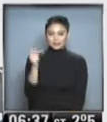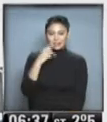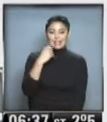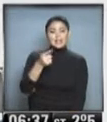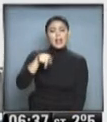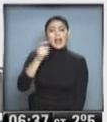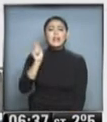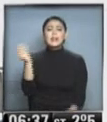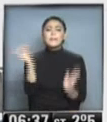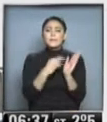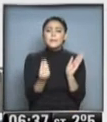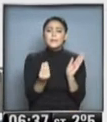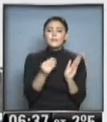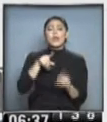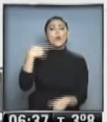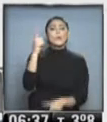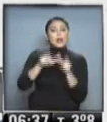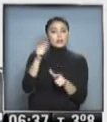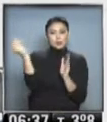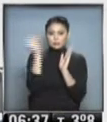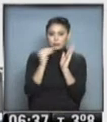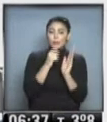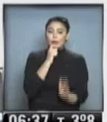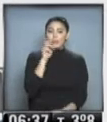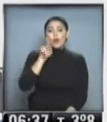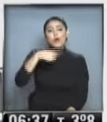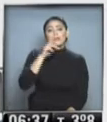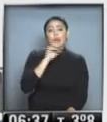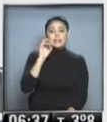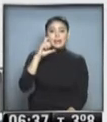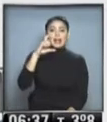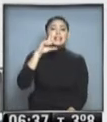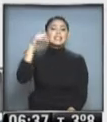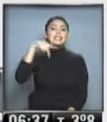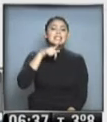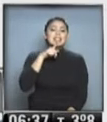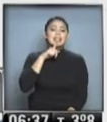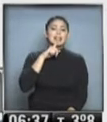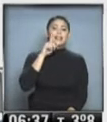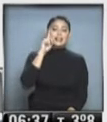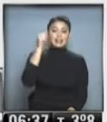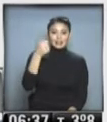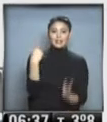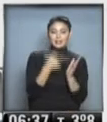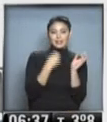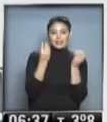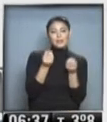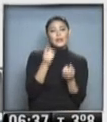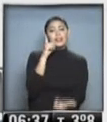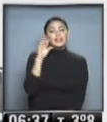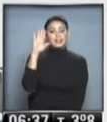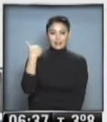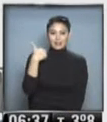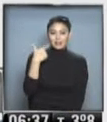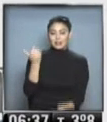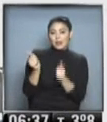más nos escribe? Muchos son los que nos escriben hoy. Cintia Santana dice, buen día Nadia, te estamos mirando, mi esposo Carlos y yo. Después